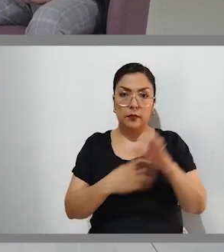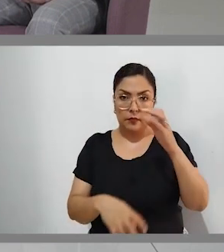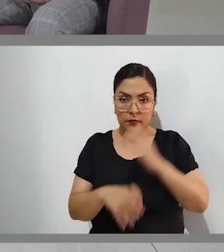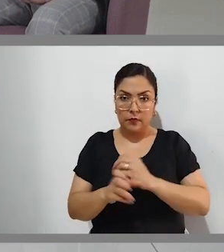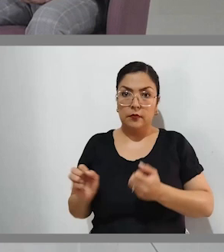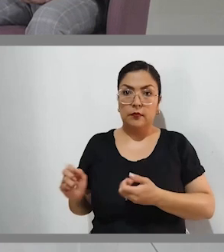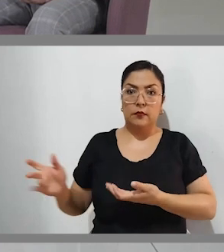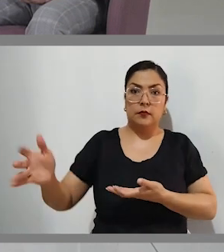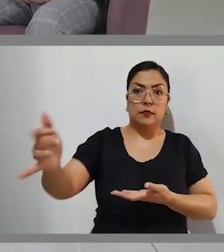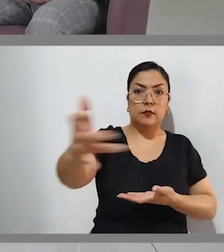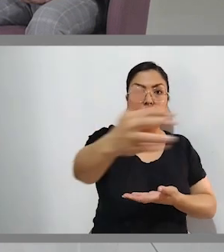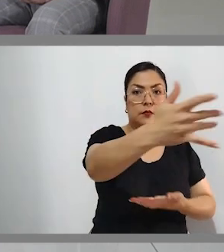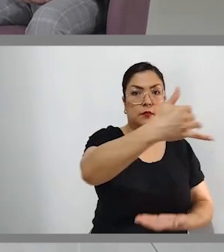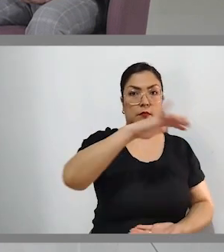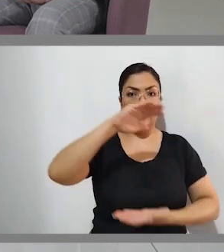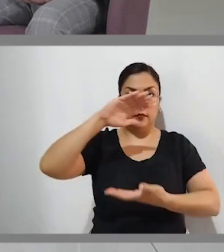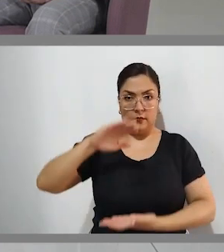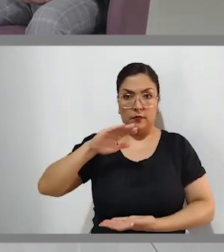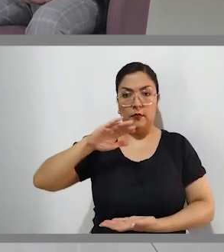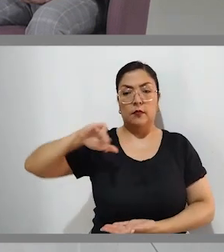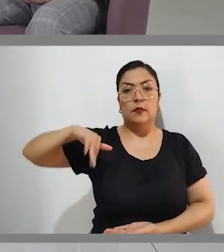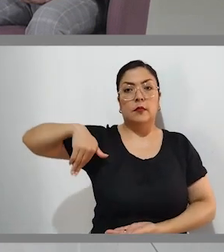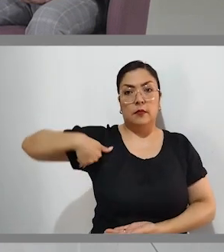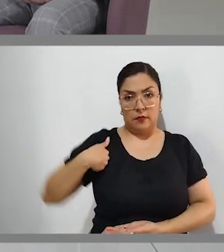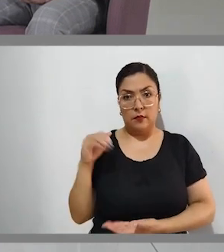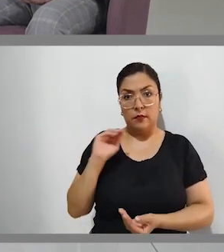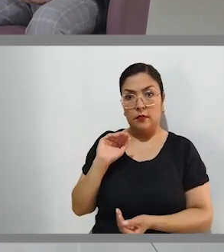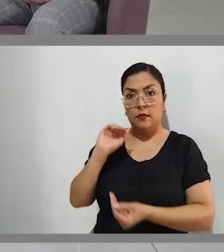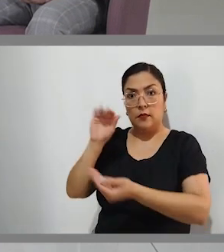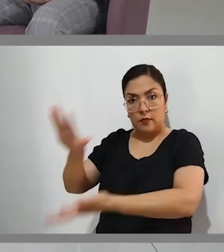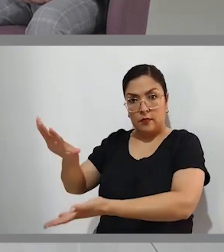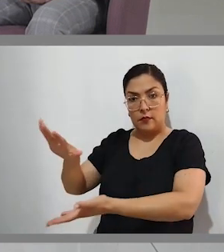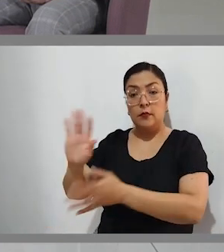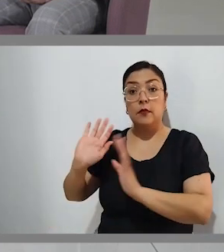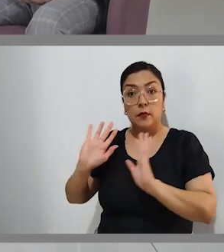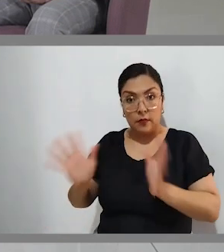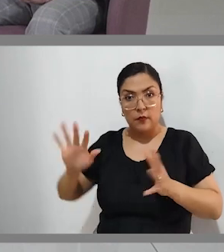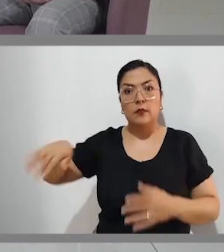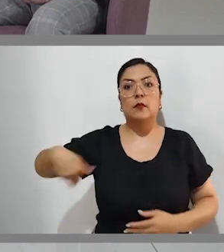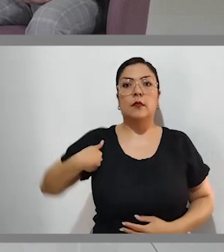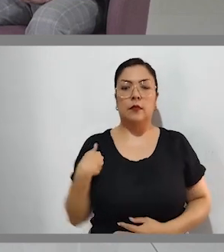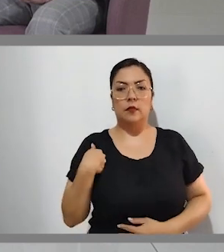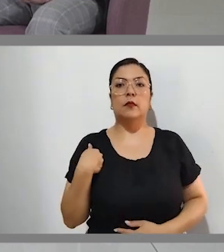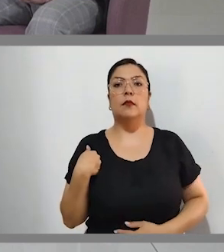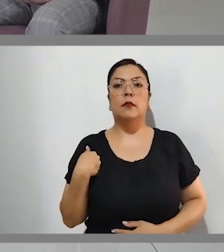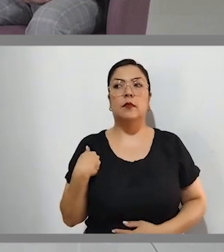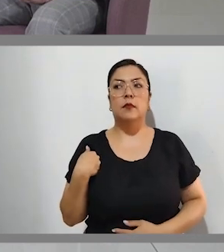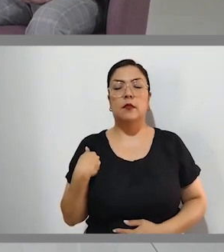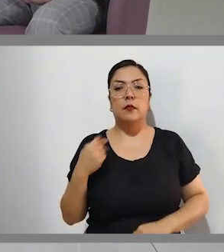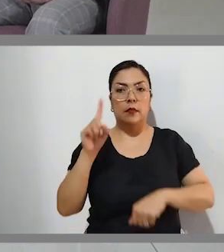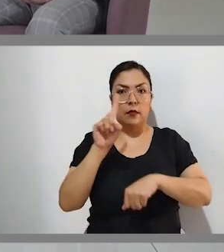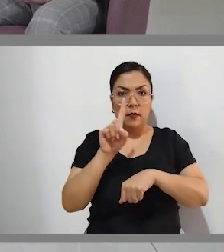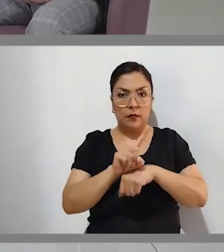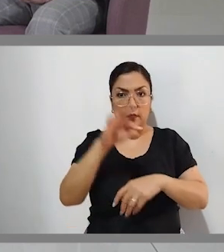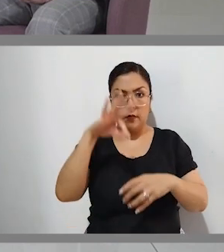el material electoral, una vez ya que pasaba la jornada electoral, que si de inmediato se destruían, se guardaban